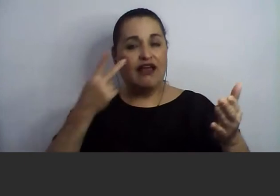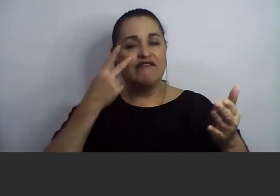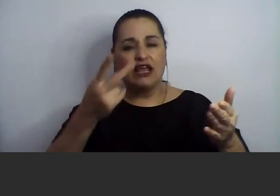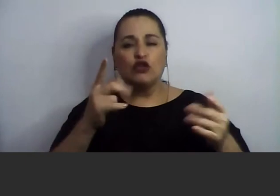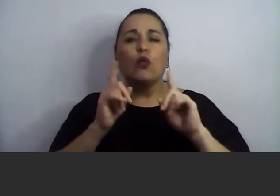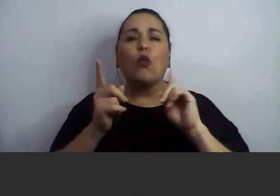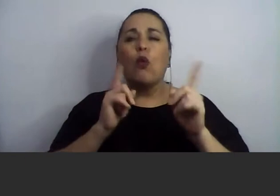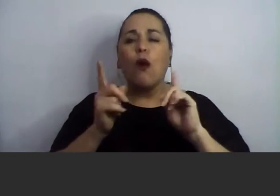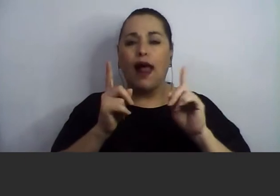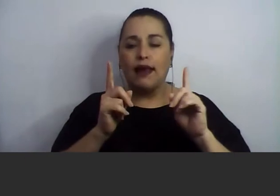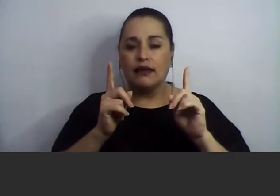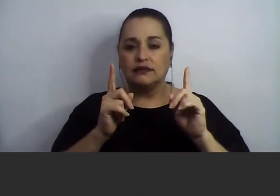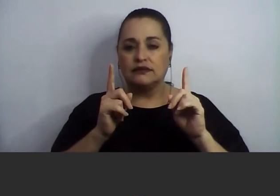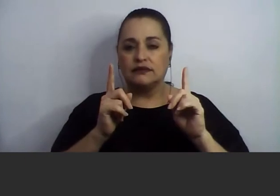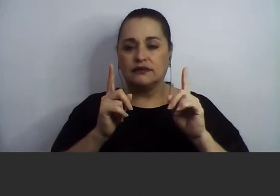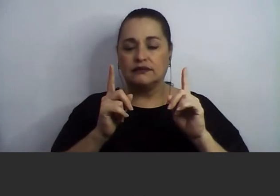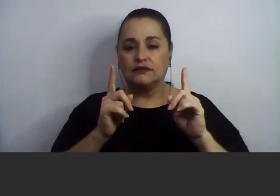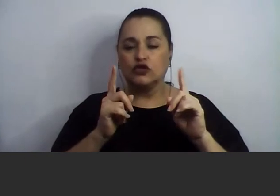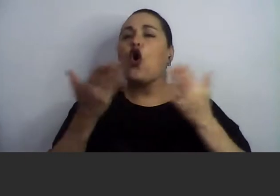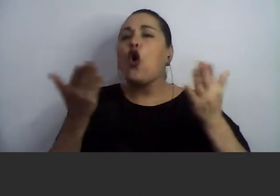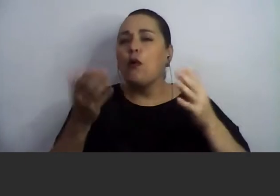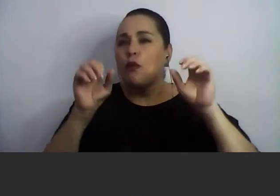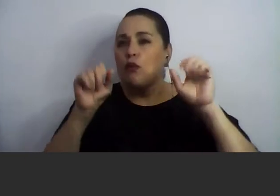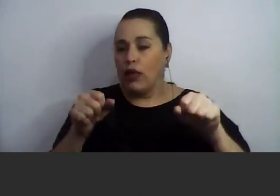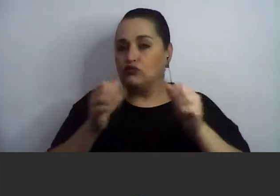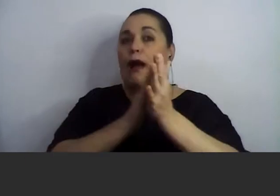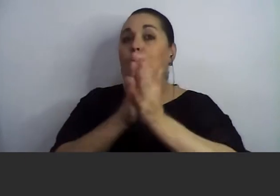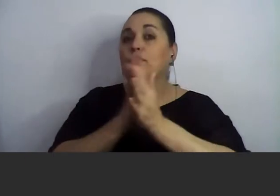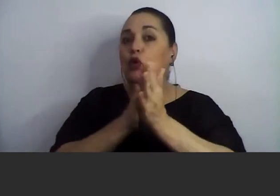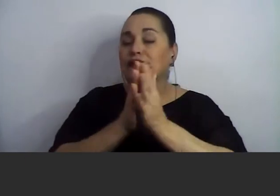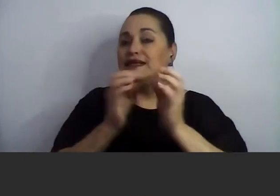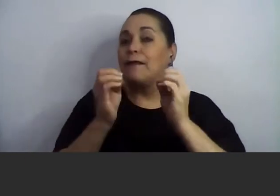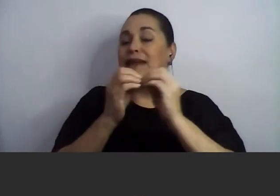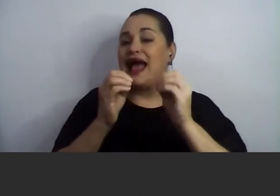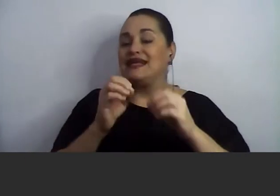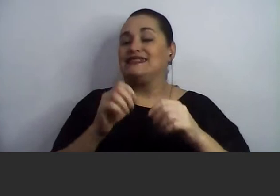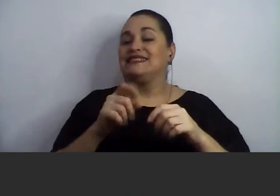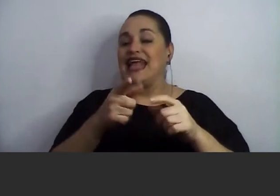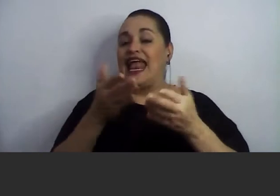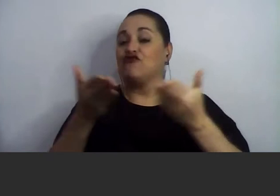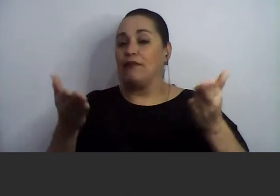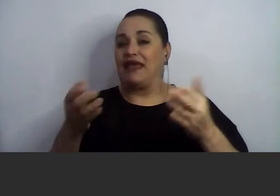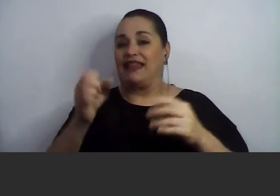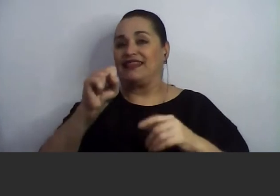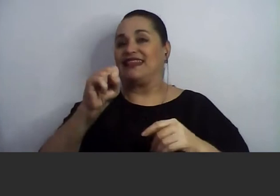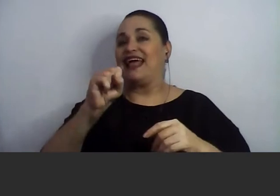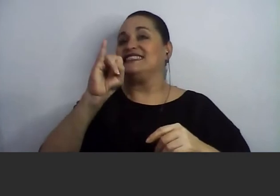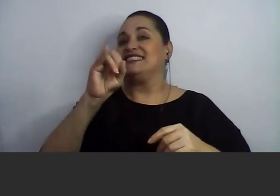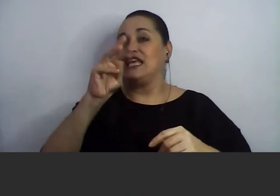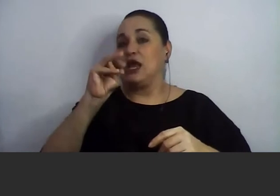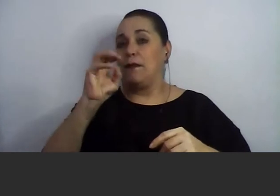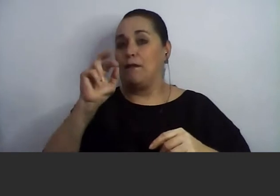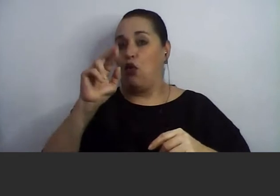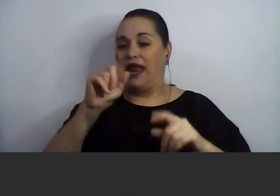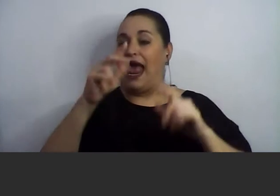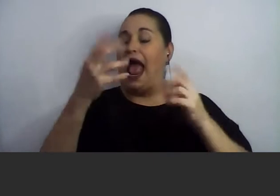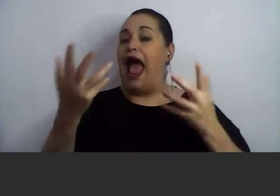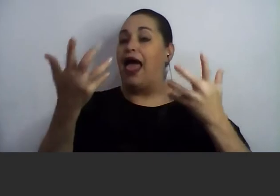es, o sea, cómo podemos aprovechar más la herramienta CIMORE como tal y cómo la podemos adaptar a nuestra